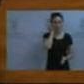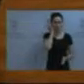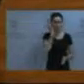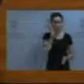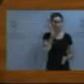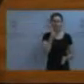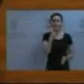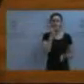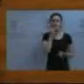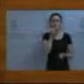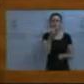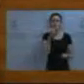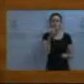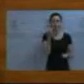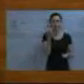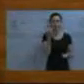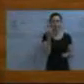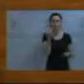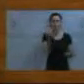no voy a dar más datos, tampoco